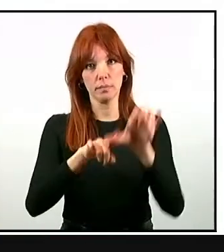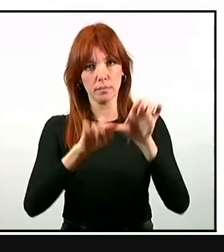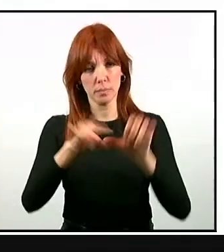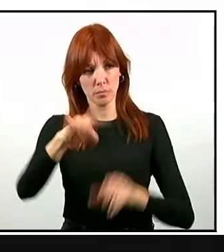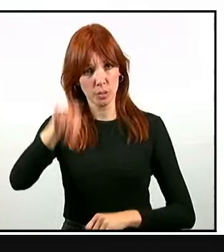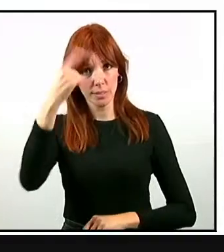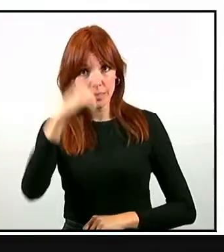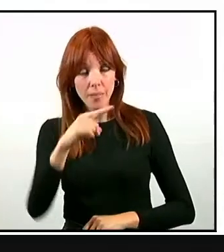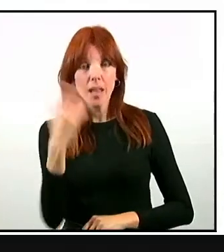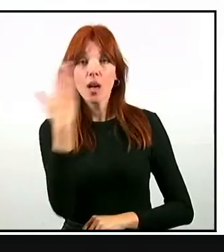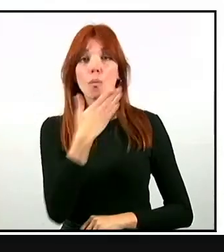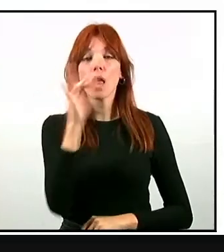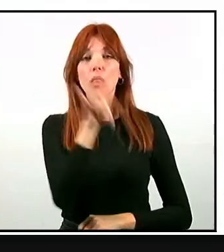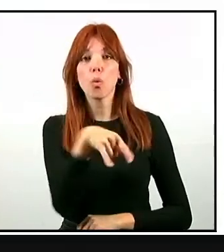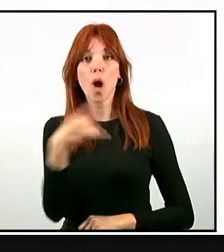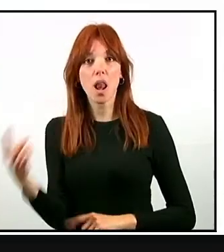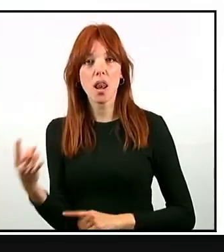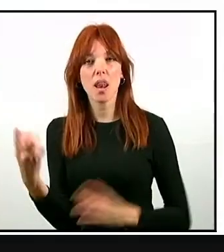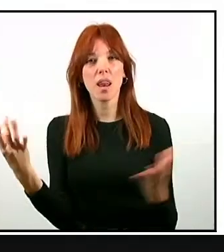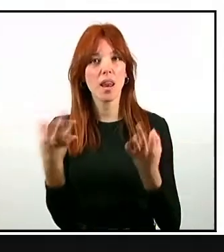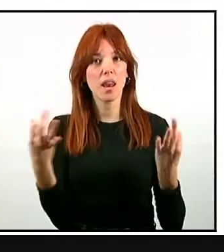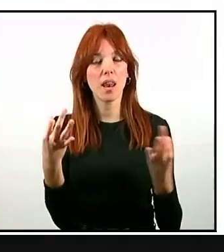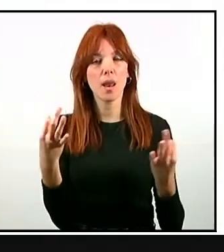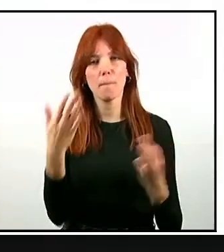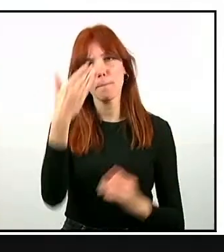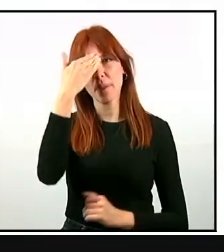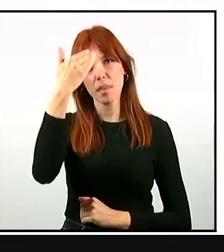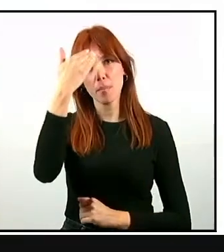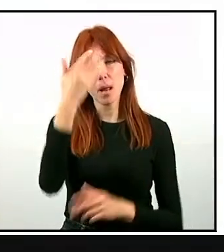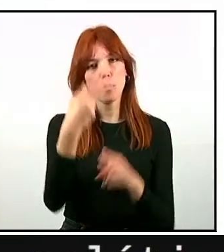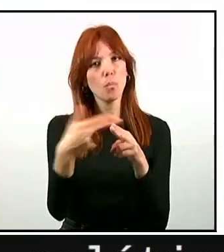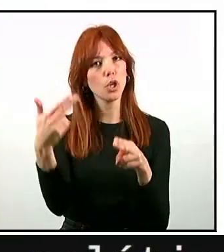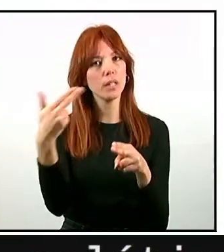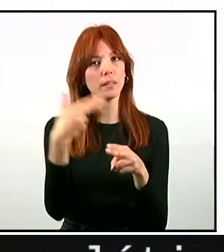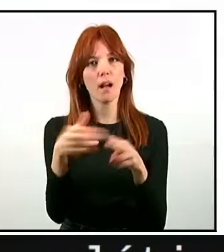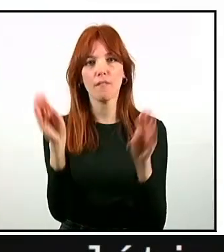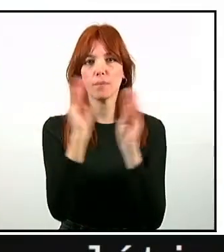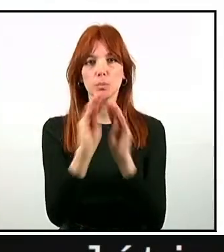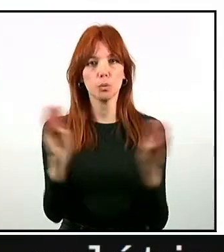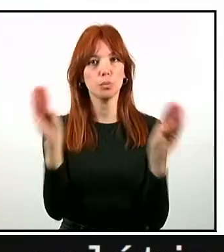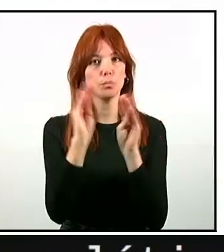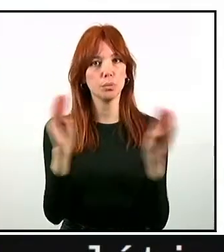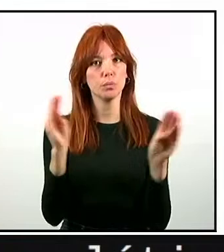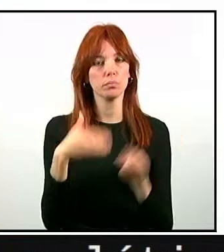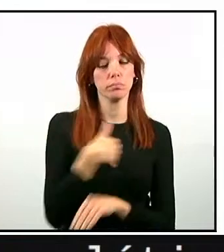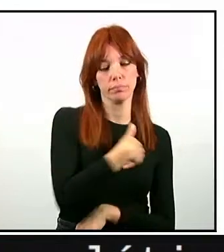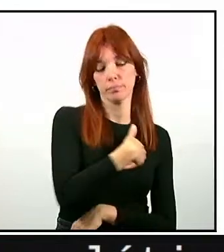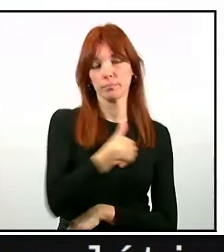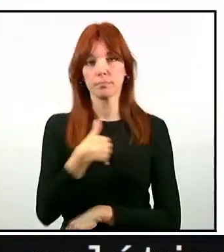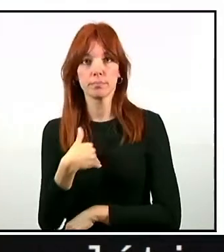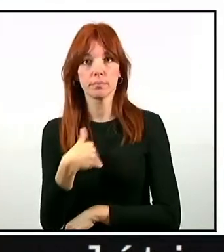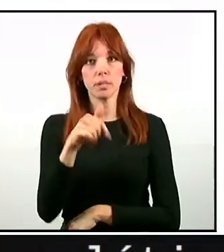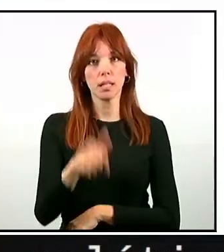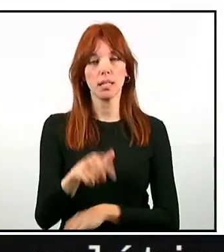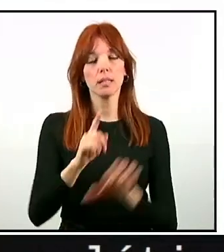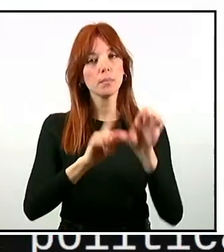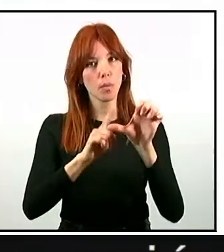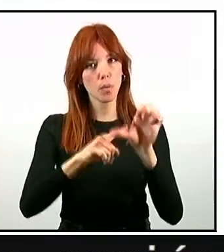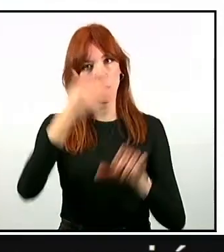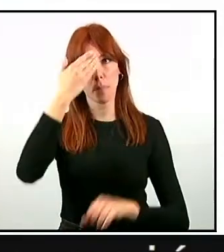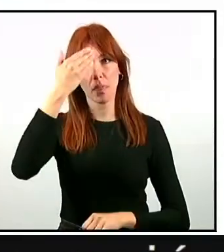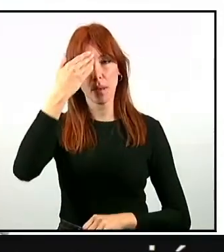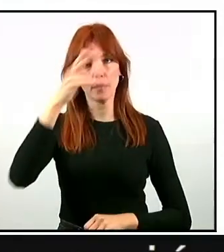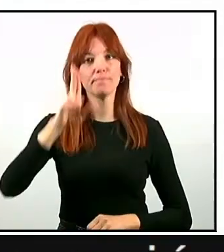escuelas profesionales duales son la principal política de formación en alternancia en nuestra región, es